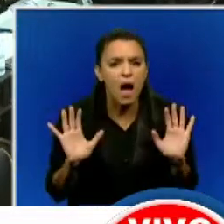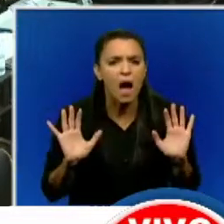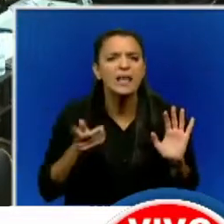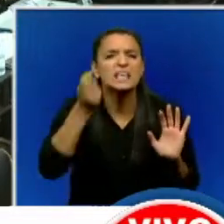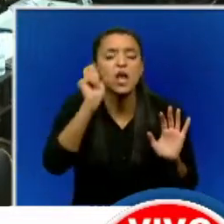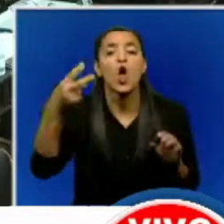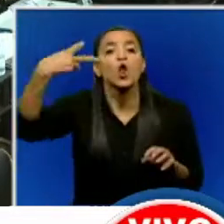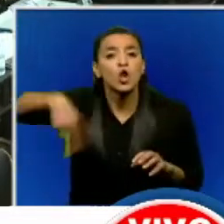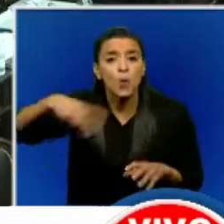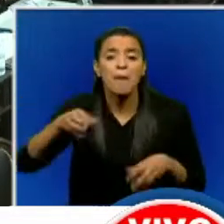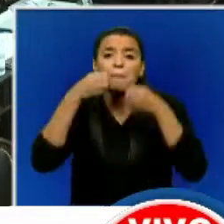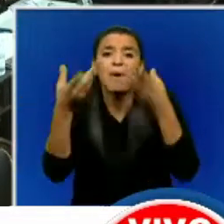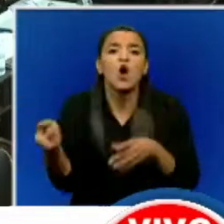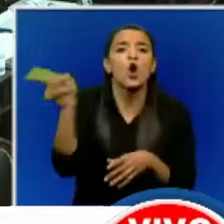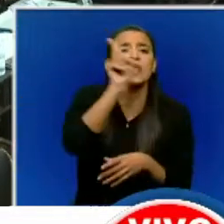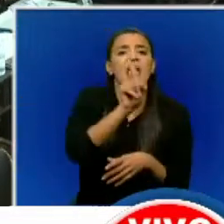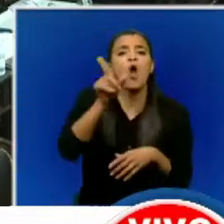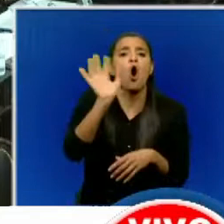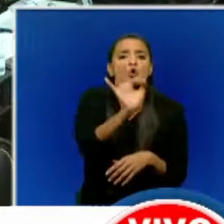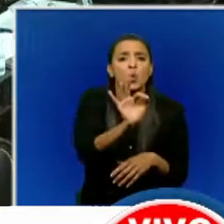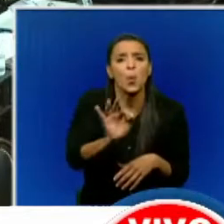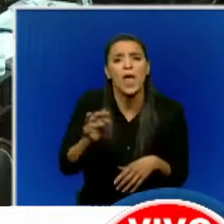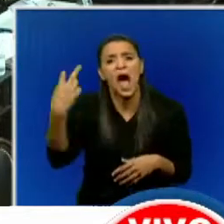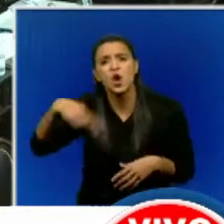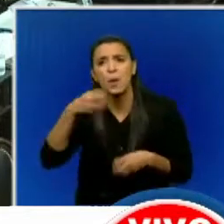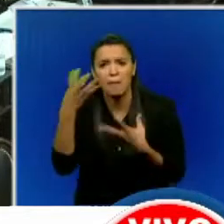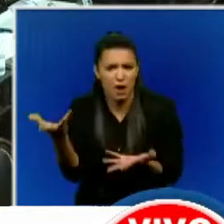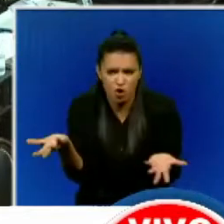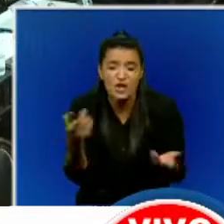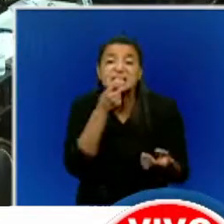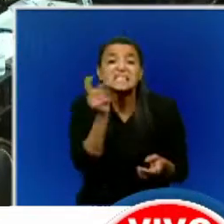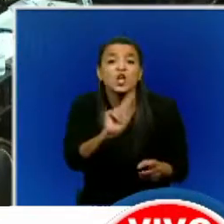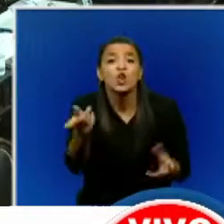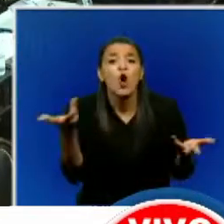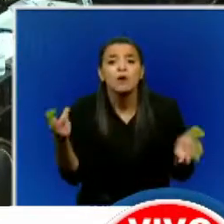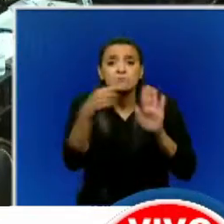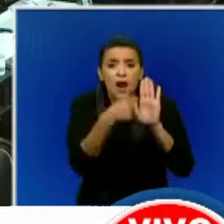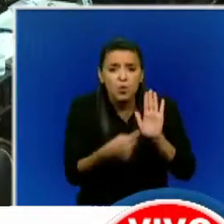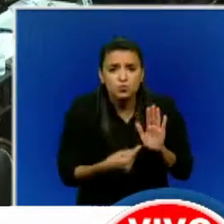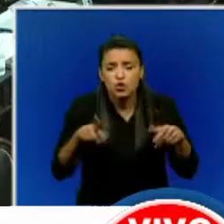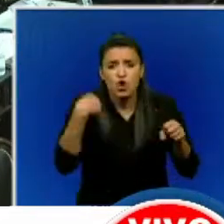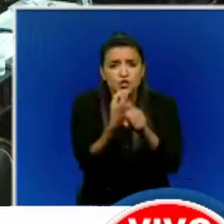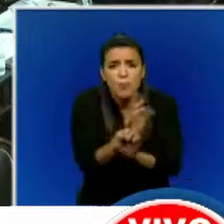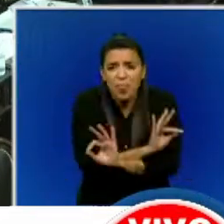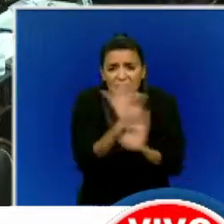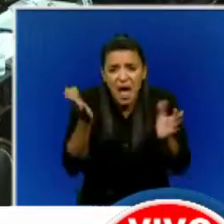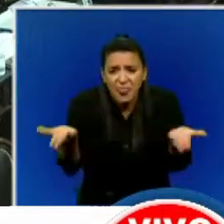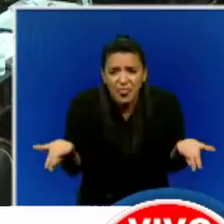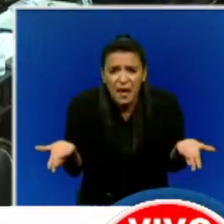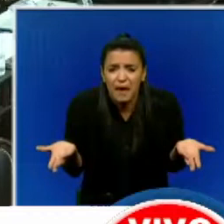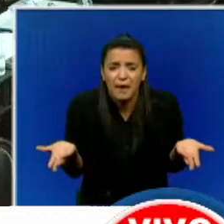en noviembre vamos a estar mejor que en octubre? Y si eso no sucede con esta cláusula, no se puede hacer absolutamente nada.